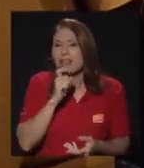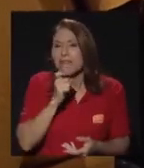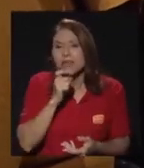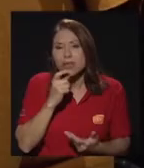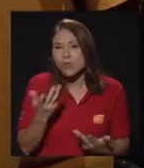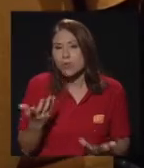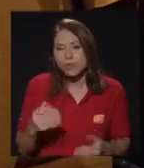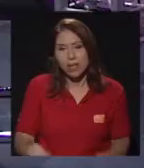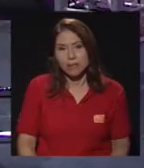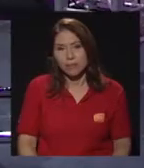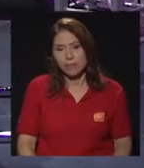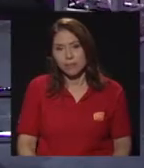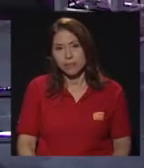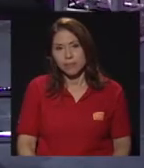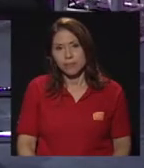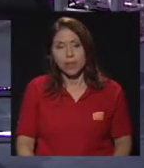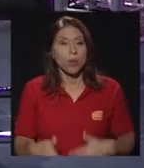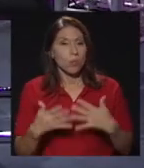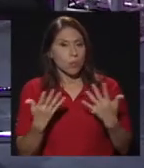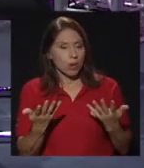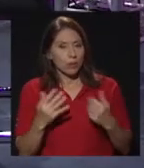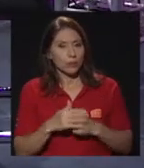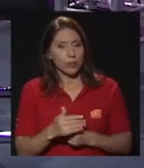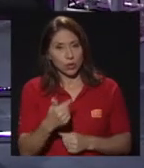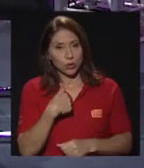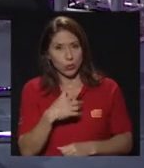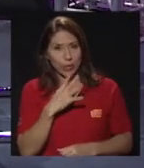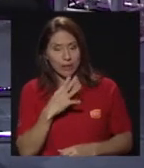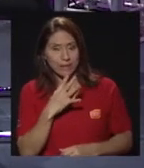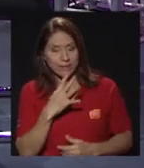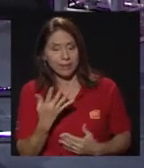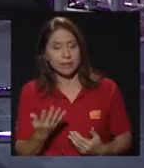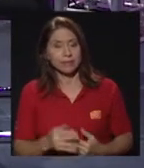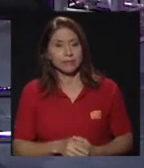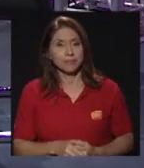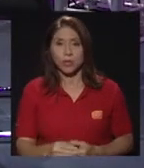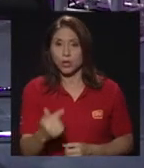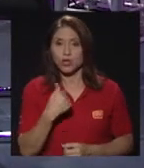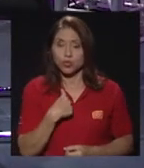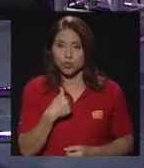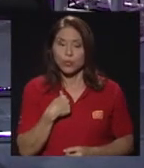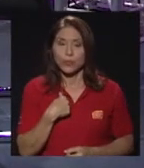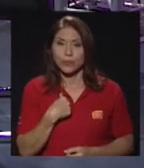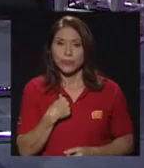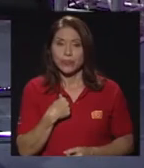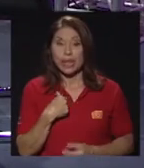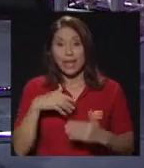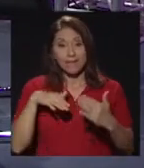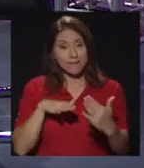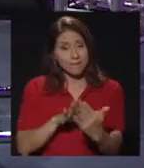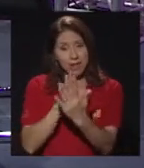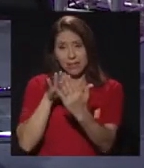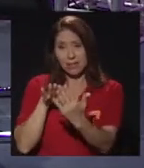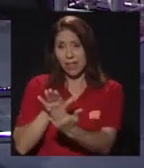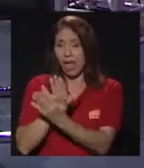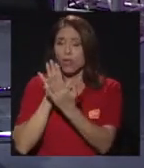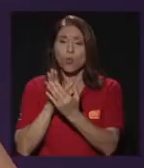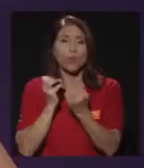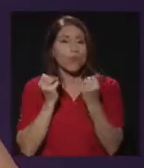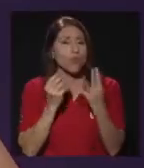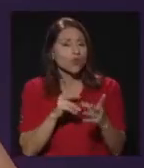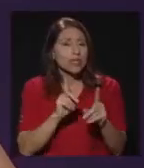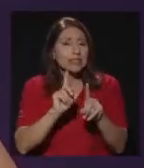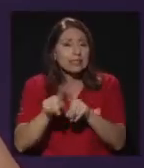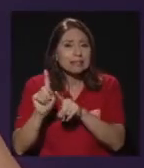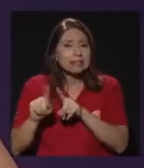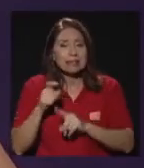tienen? Bueno, yo voy a hablar, ¿verdad? Yo he enfrentado muchas serie de dificultades, ¿verdad?